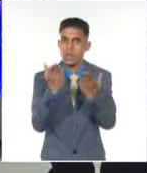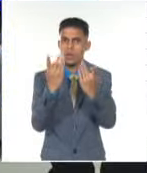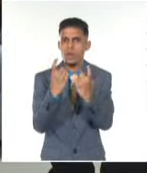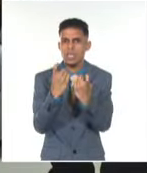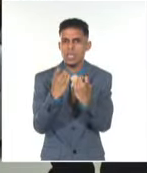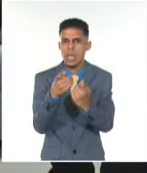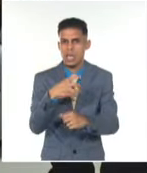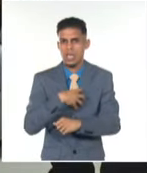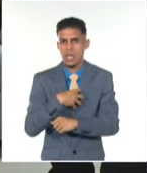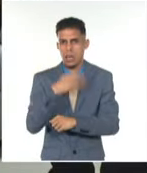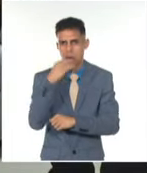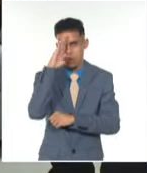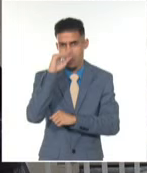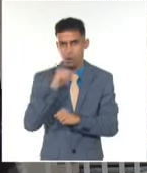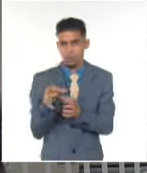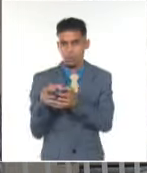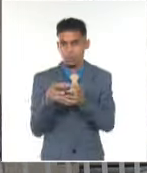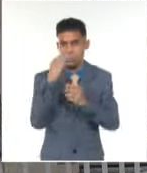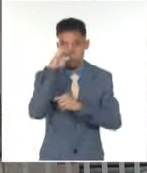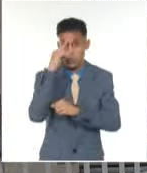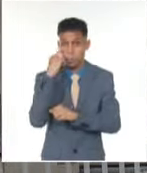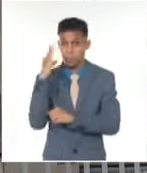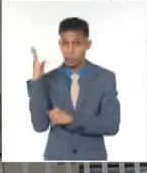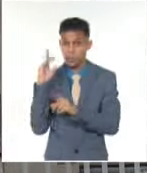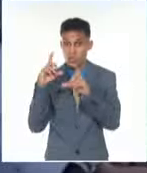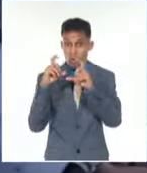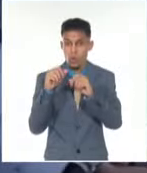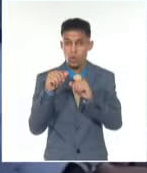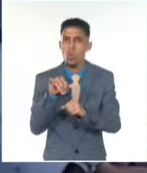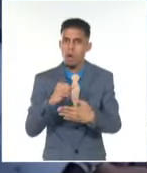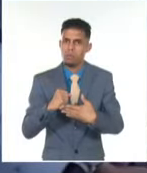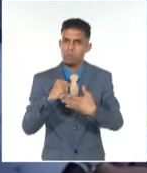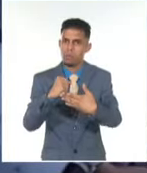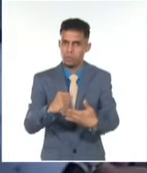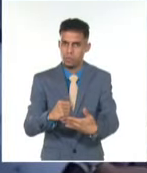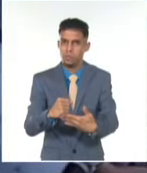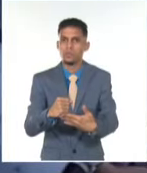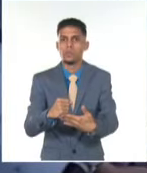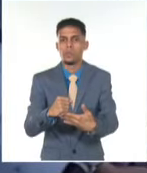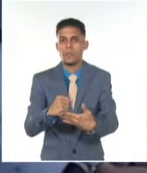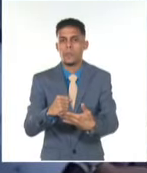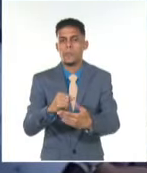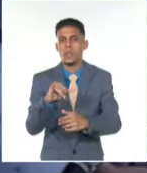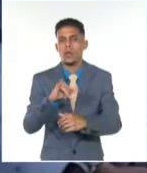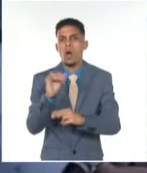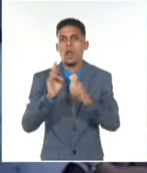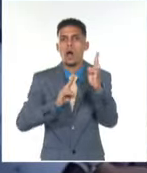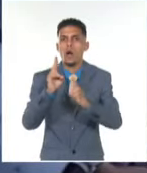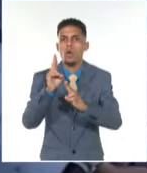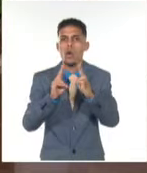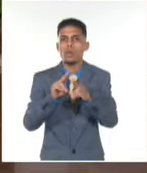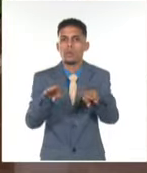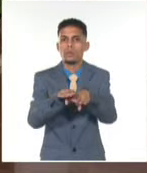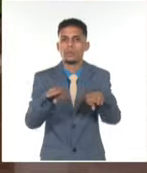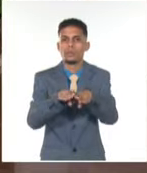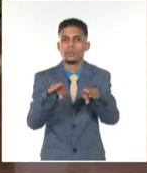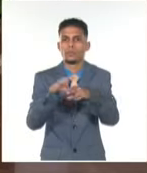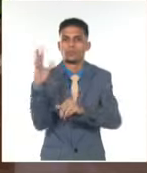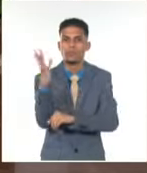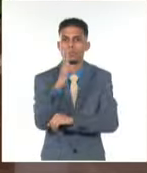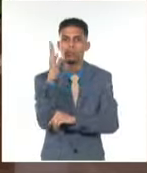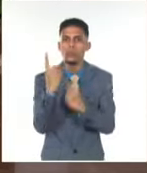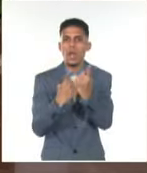Cuba. La delegación cubana en estas sesiones igualmente apoyó la sostenibilidad ambiental con normas y estrategias